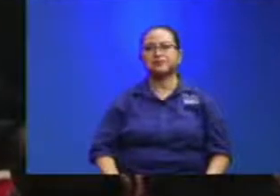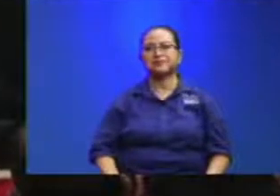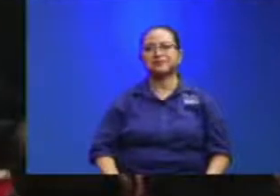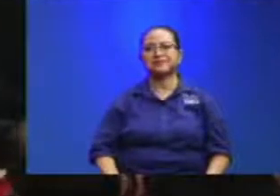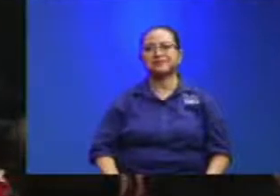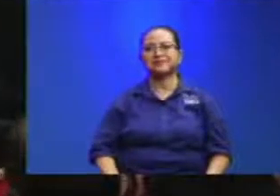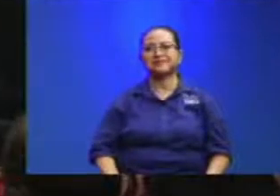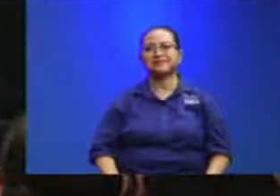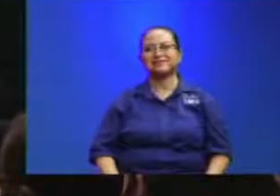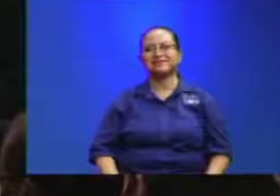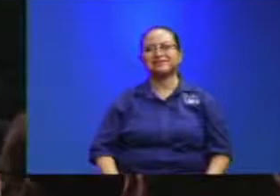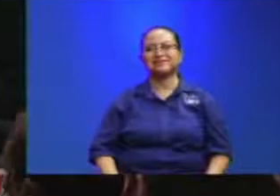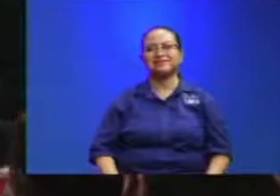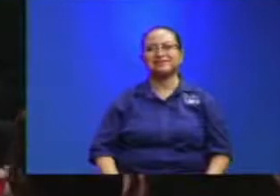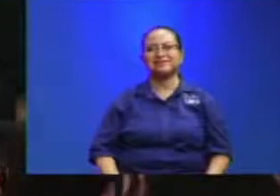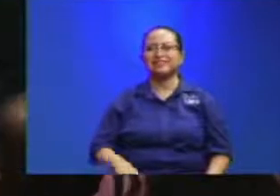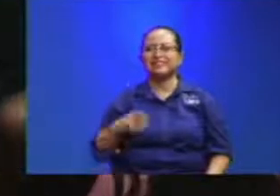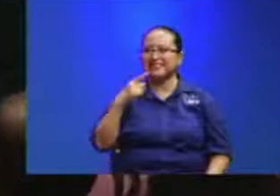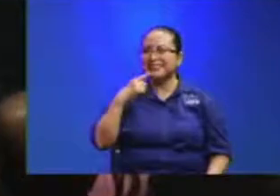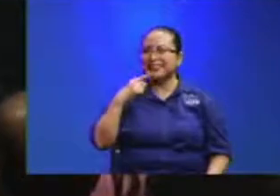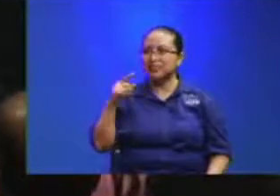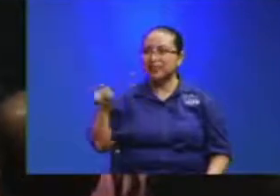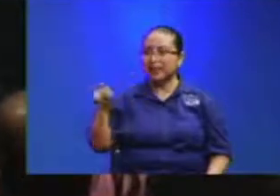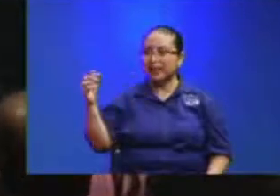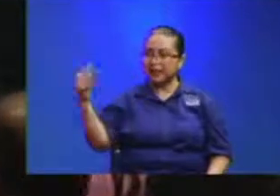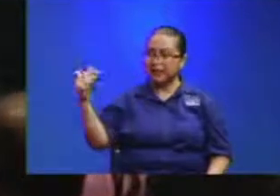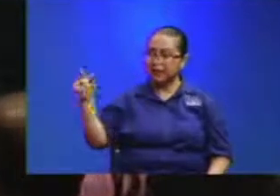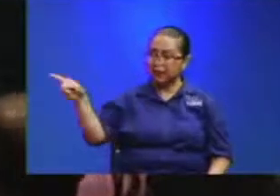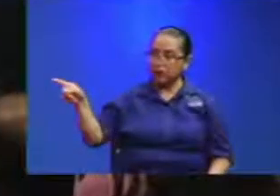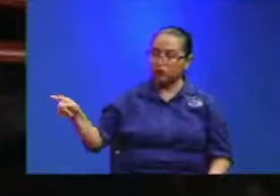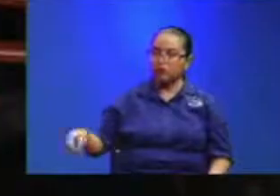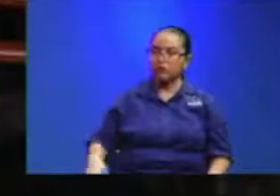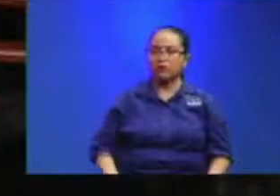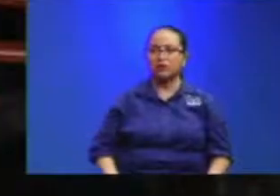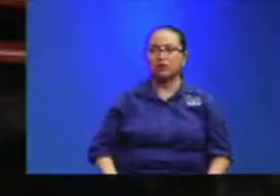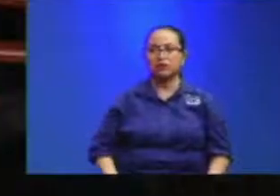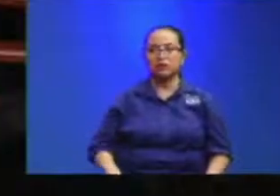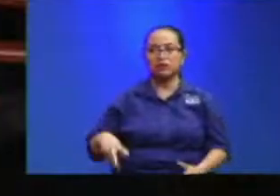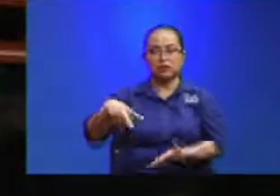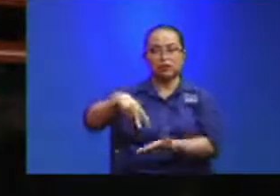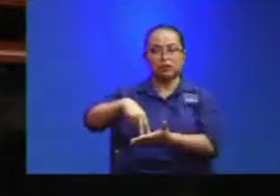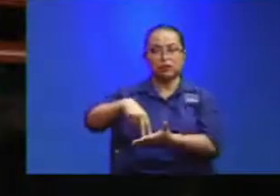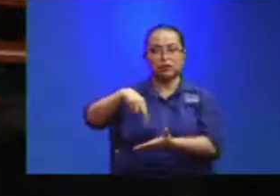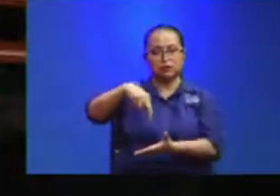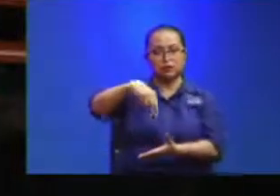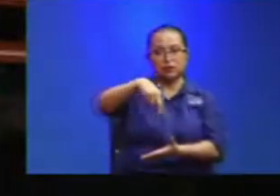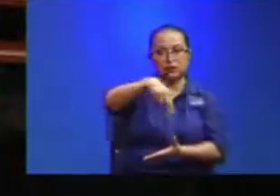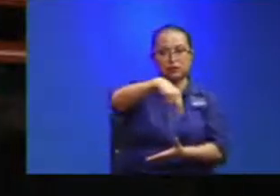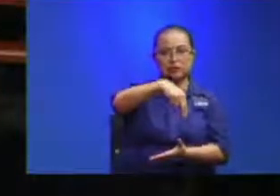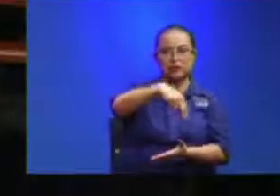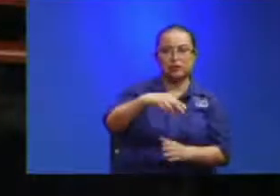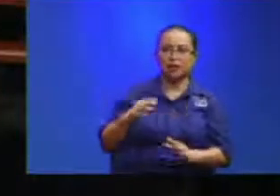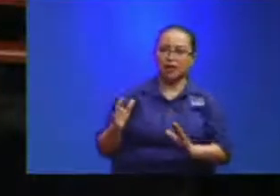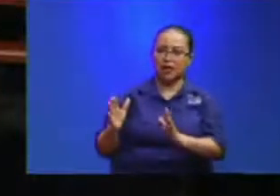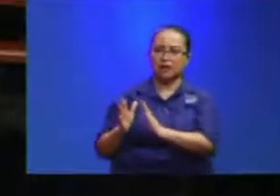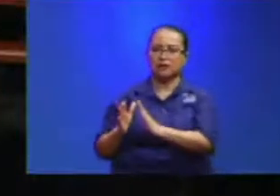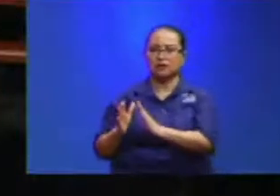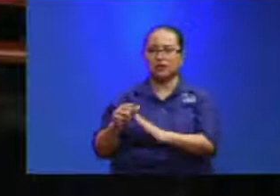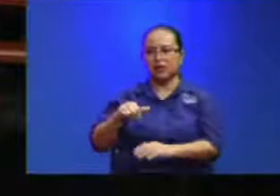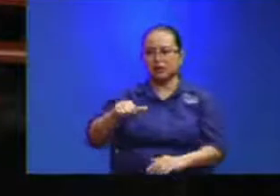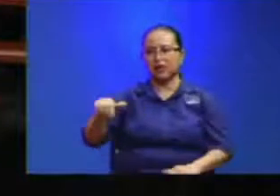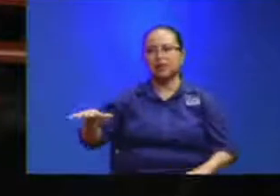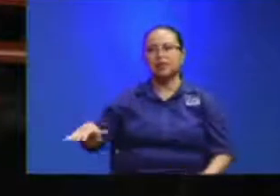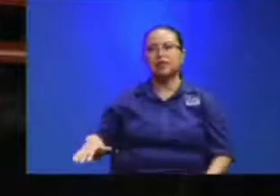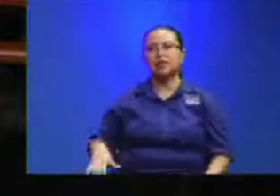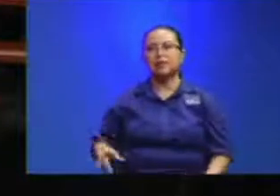ahora se llama preparó juan pueblo y vino al frente ahora en un poder